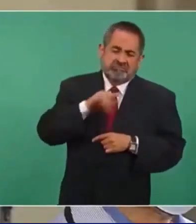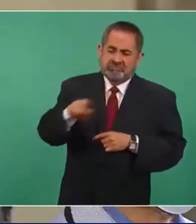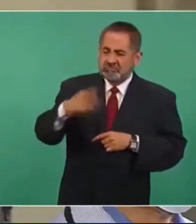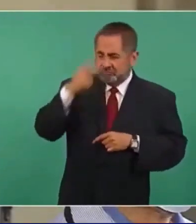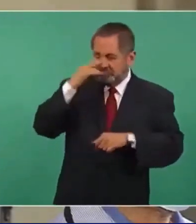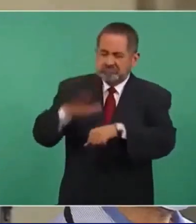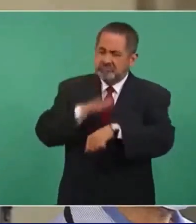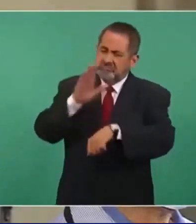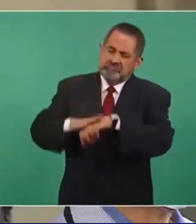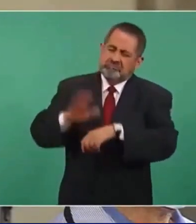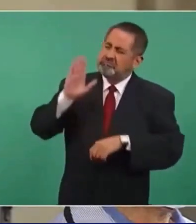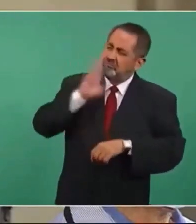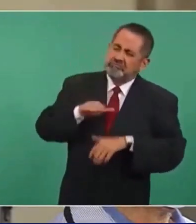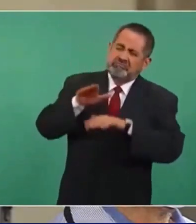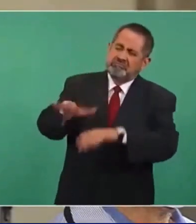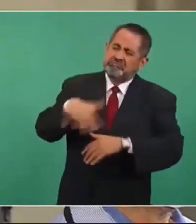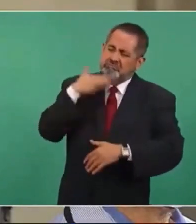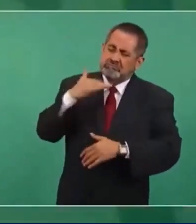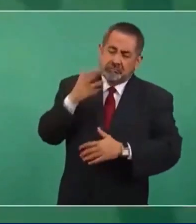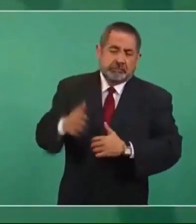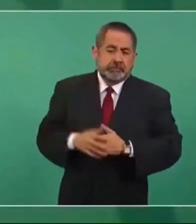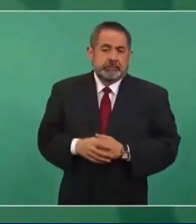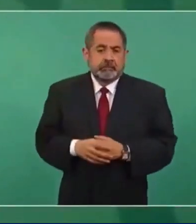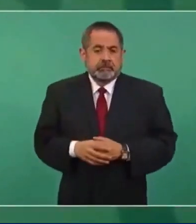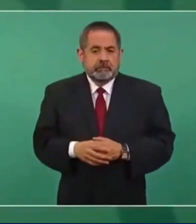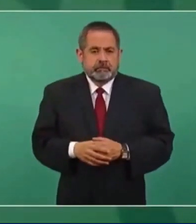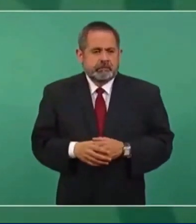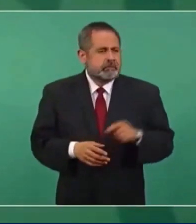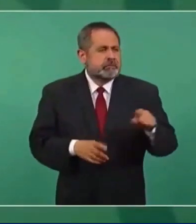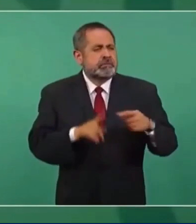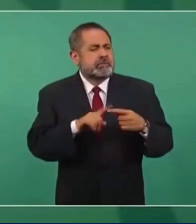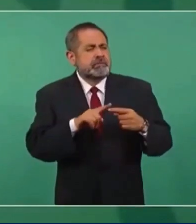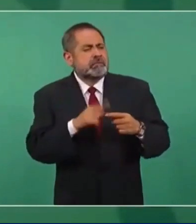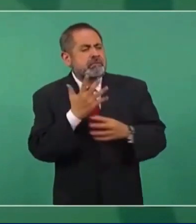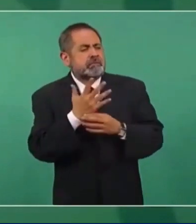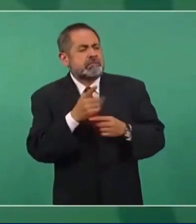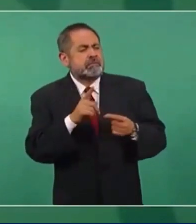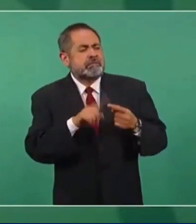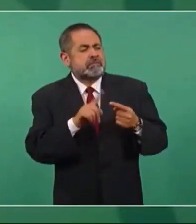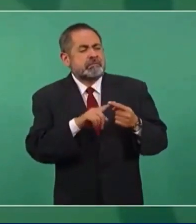México. Pues depende de la fuente.